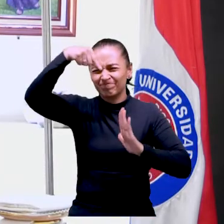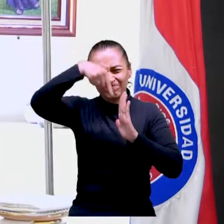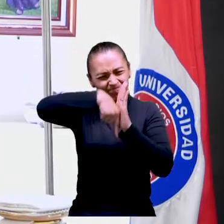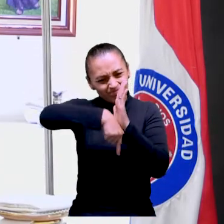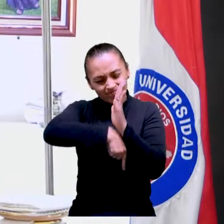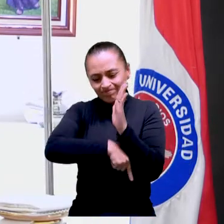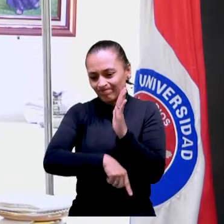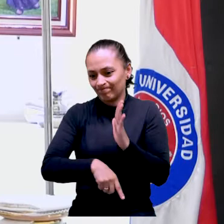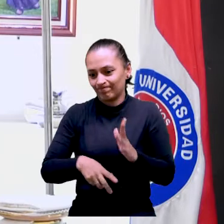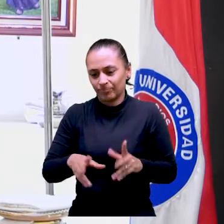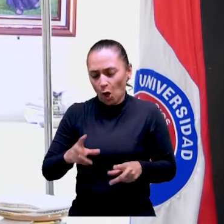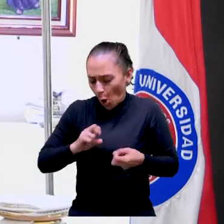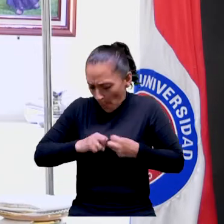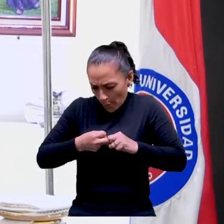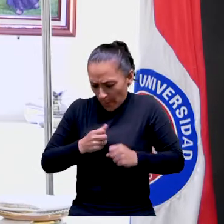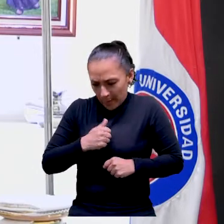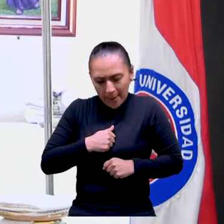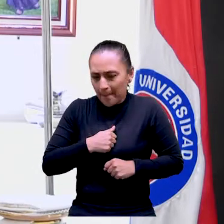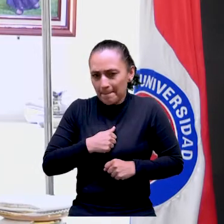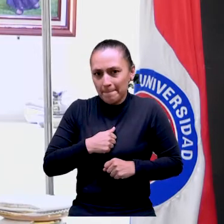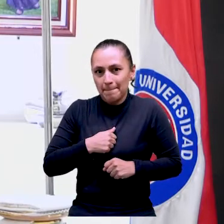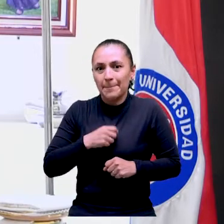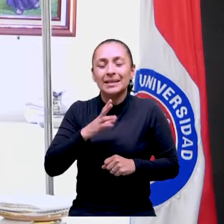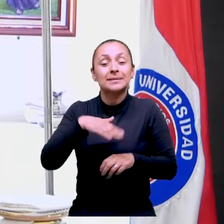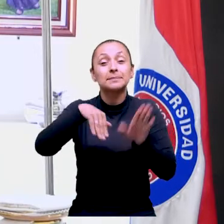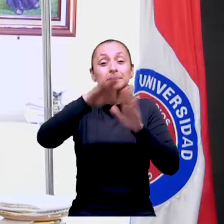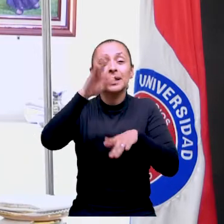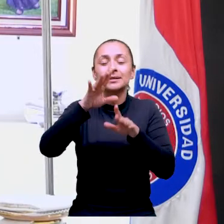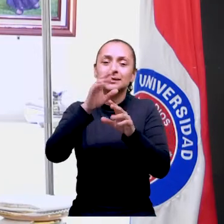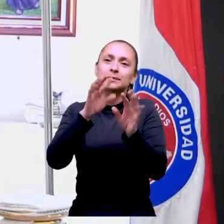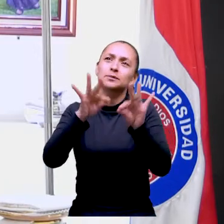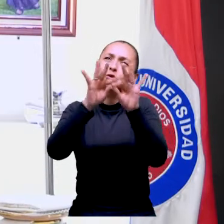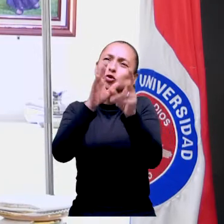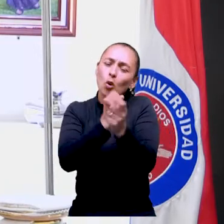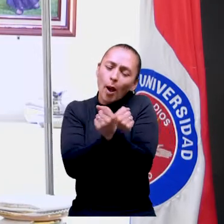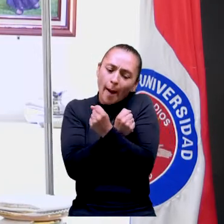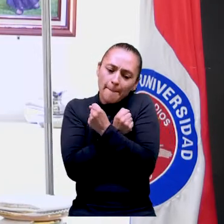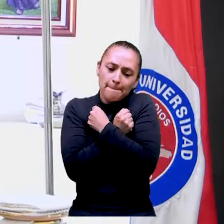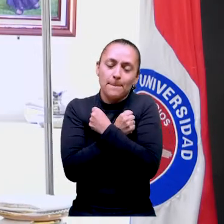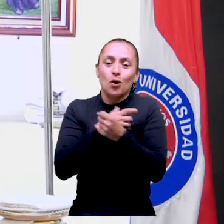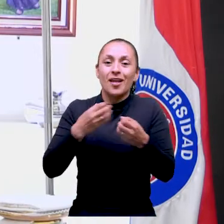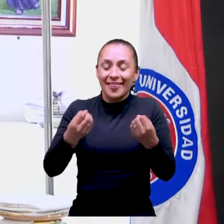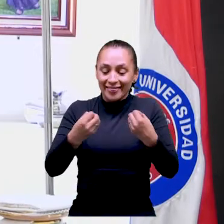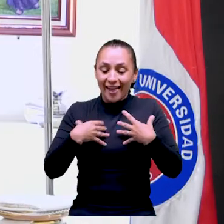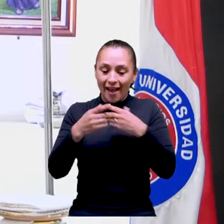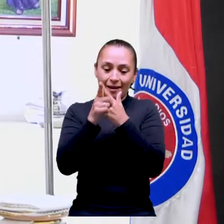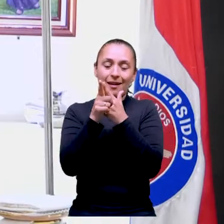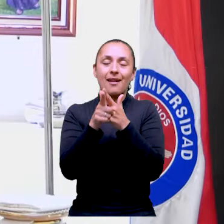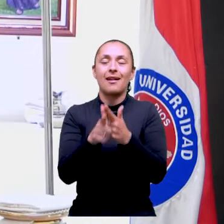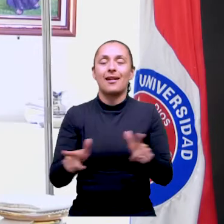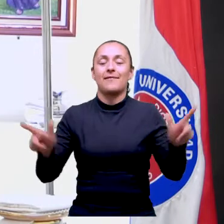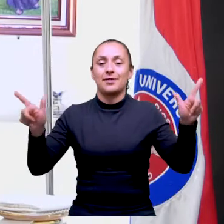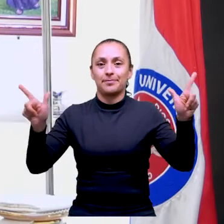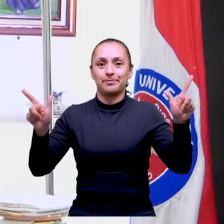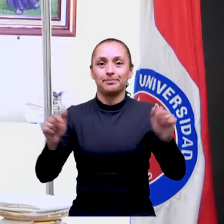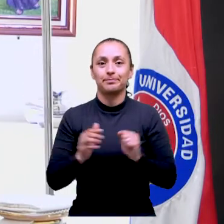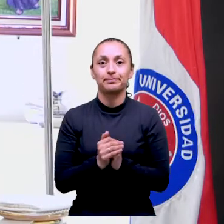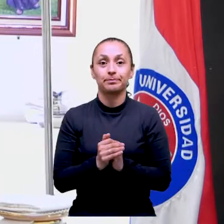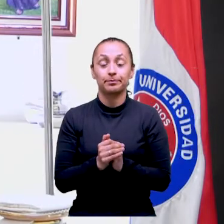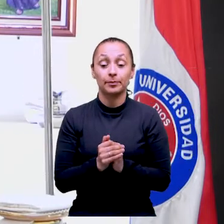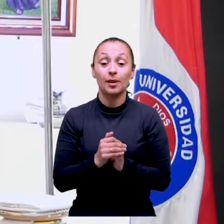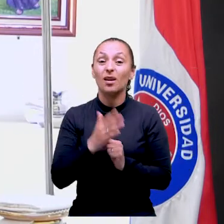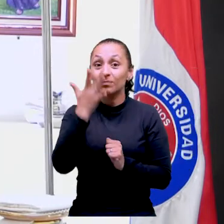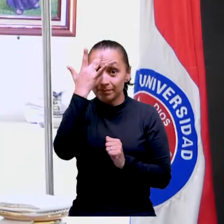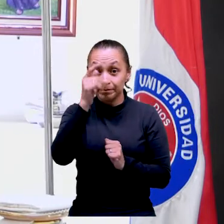hace ir más allá del problema que tengo es un amor principalmente que me hace libre